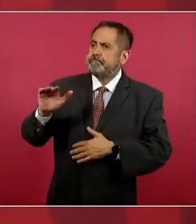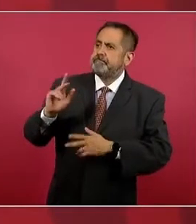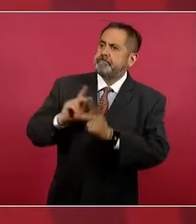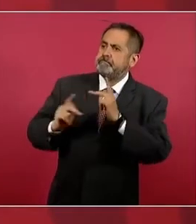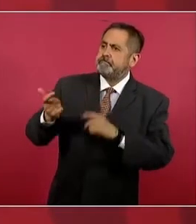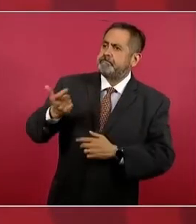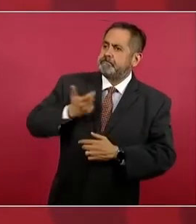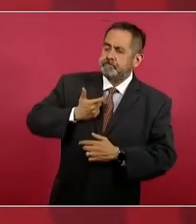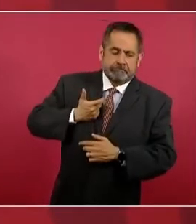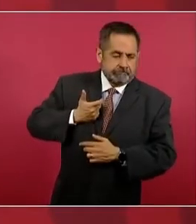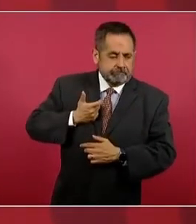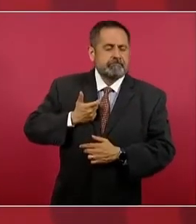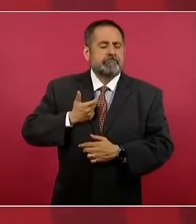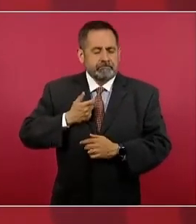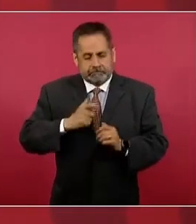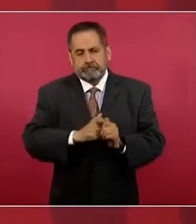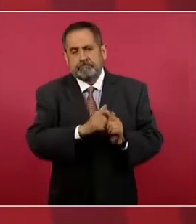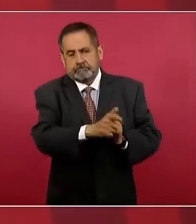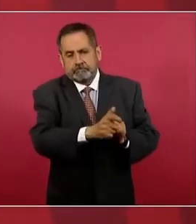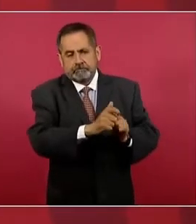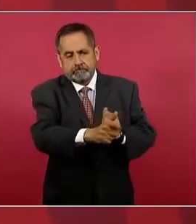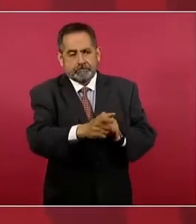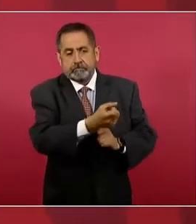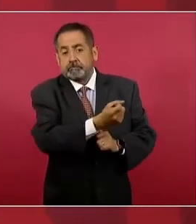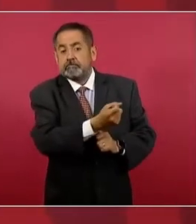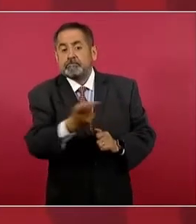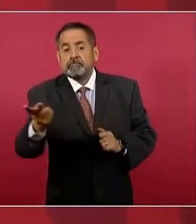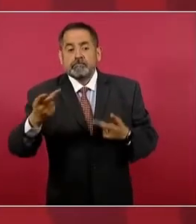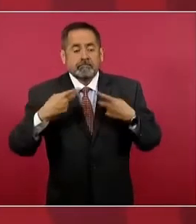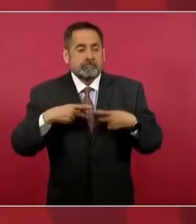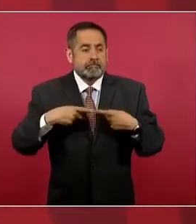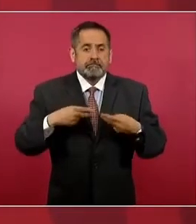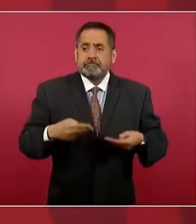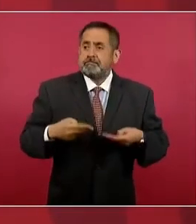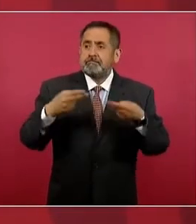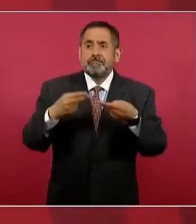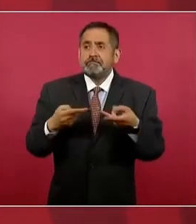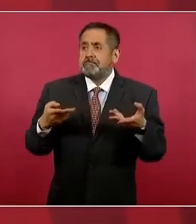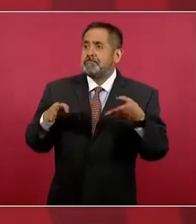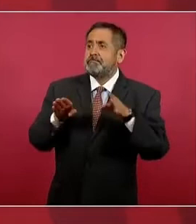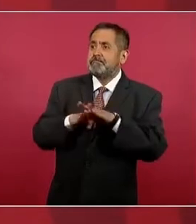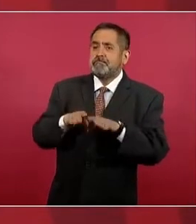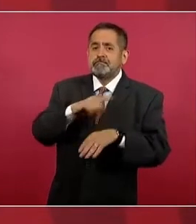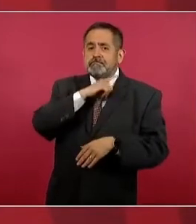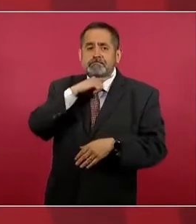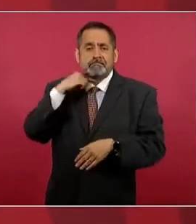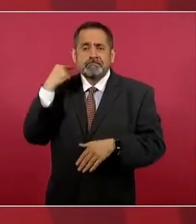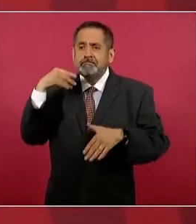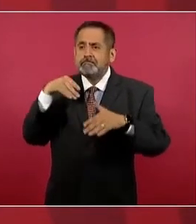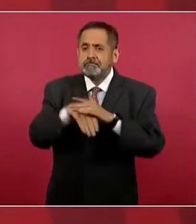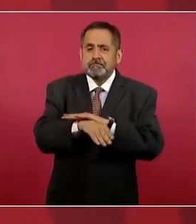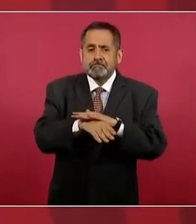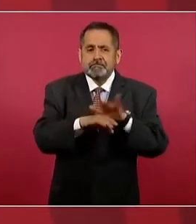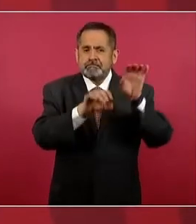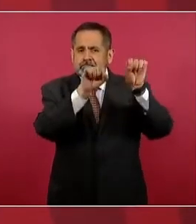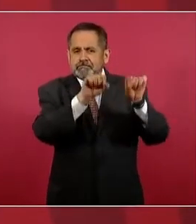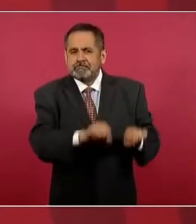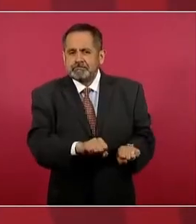había provocado pues el cierre de comercios, de pequeños negocios,